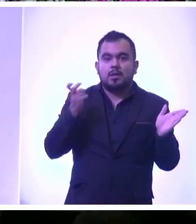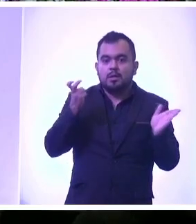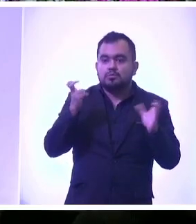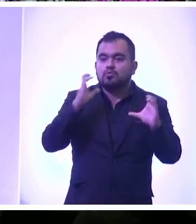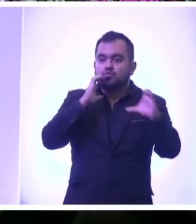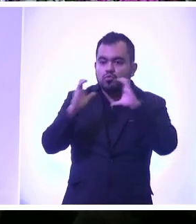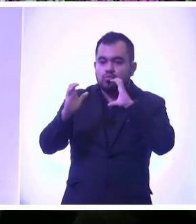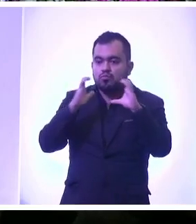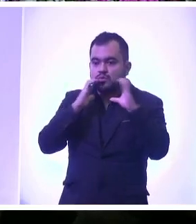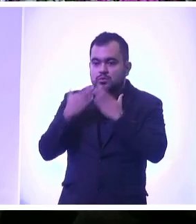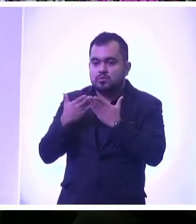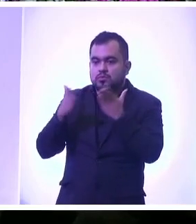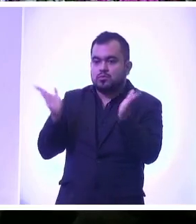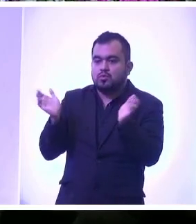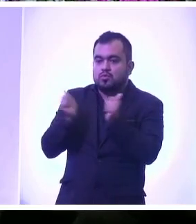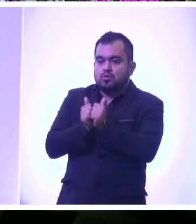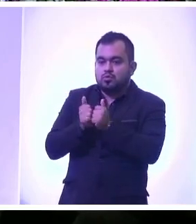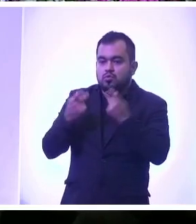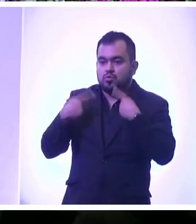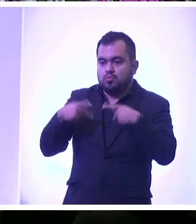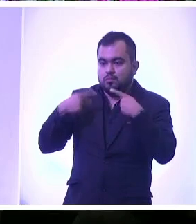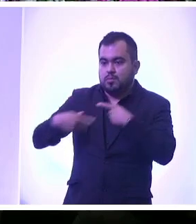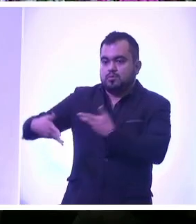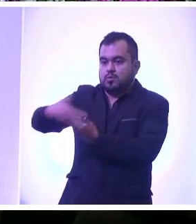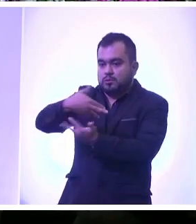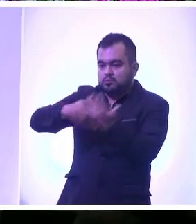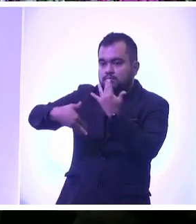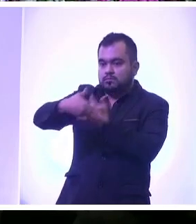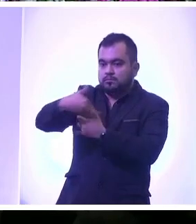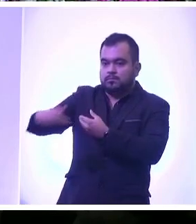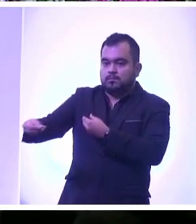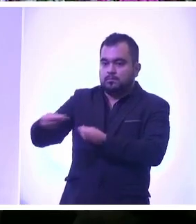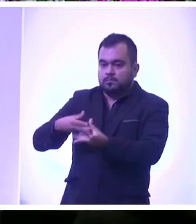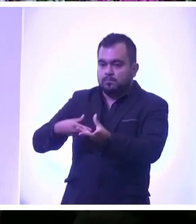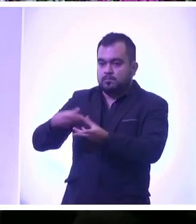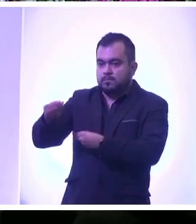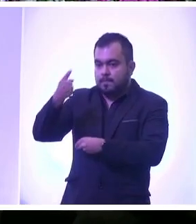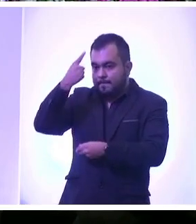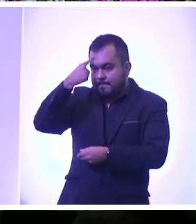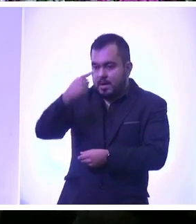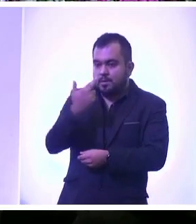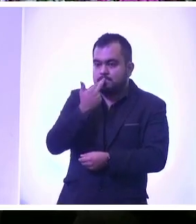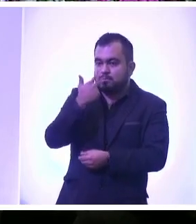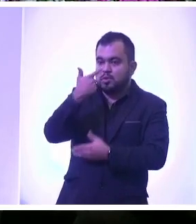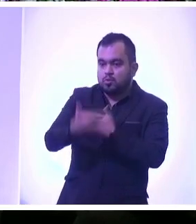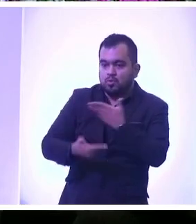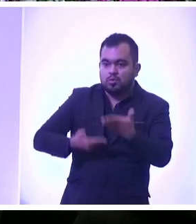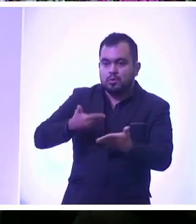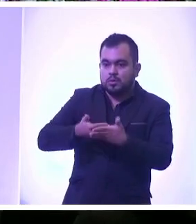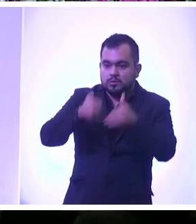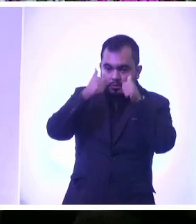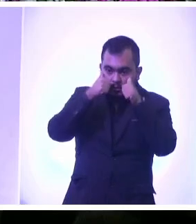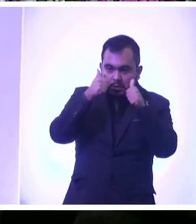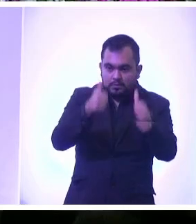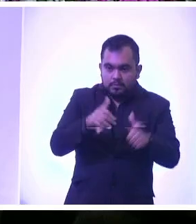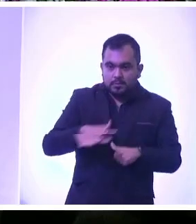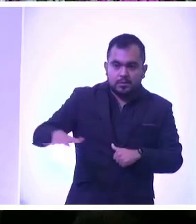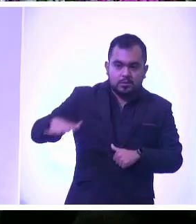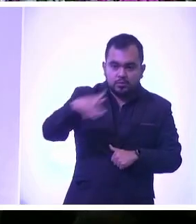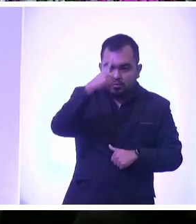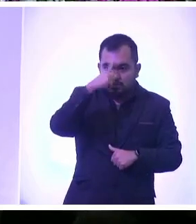comunicación con la ciudadanía para poder entregar mejores servicios para la ciudadanía